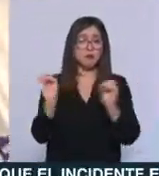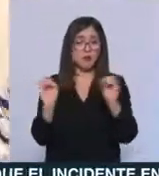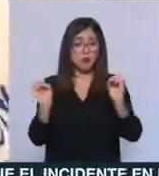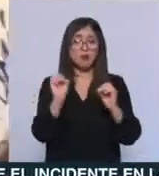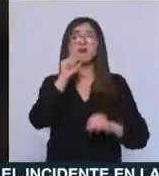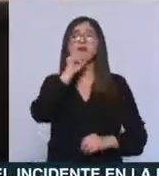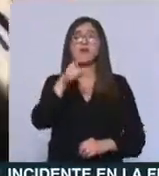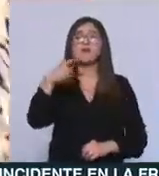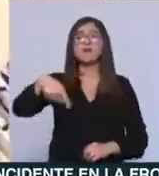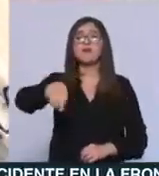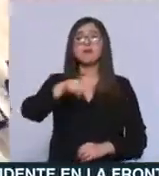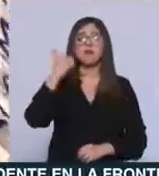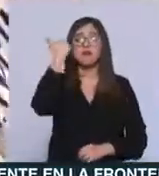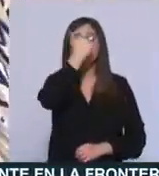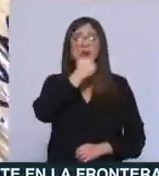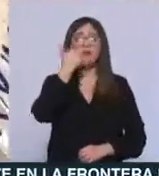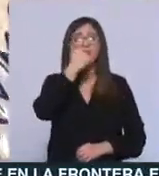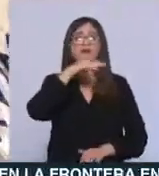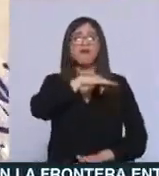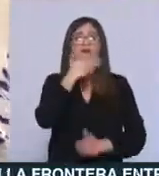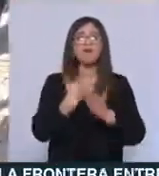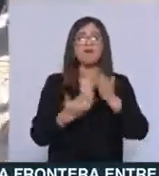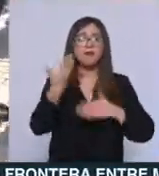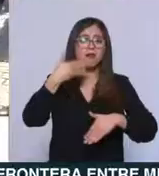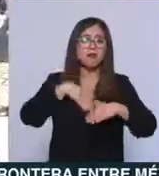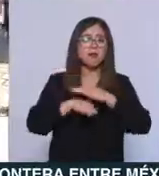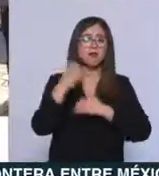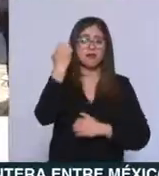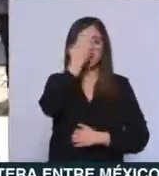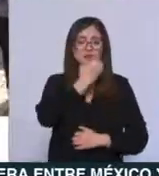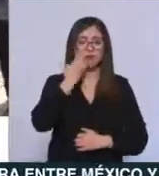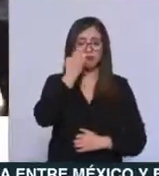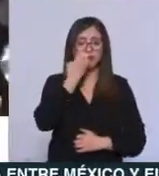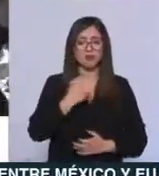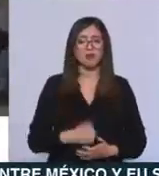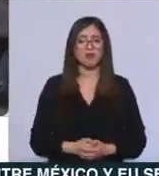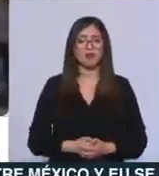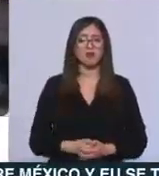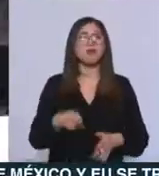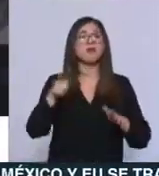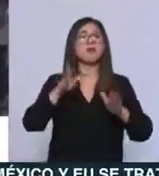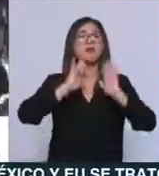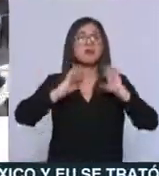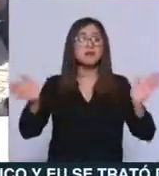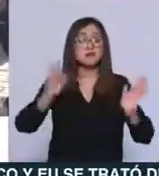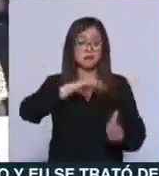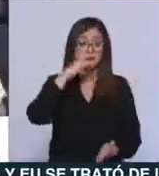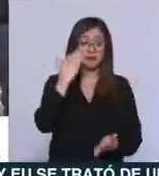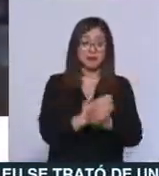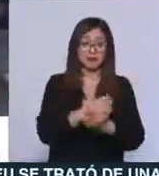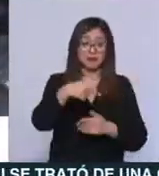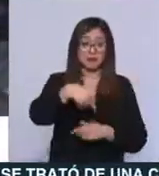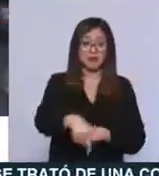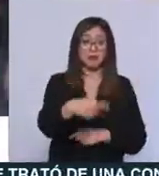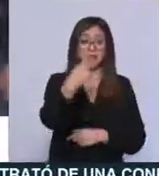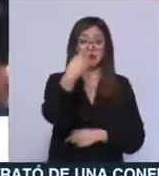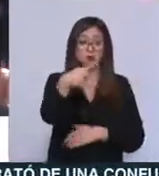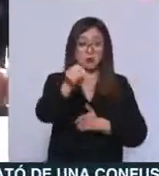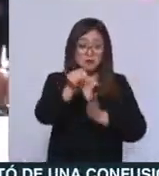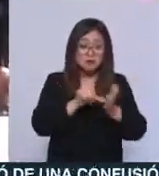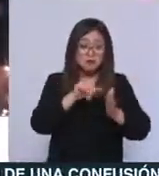los alumnos que se han quedado sin educación. Ya basta, ¿no? O sea, ya queremos clases, yo estoy a 2 meses de terminar la